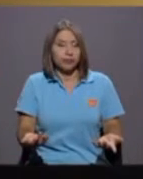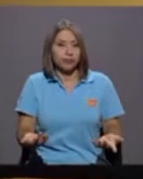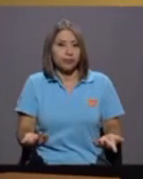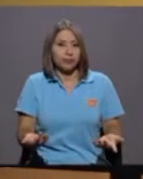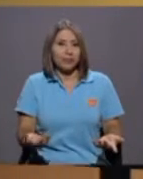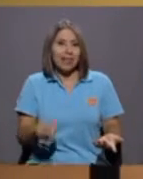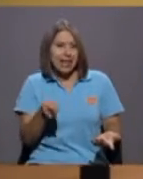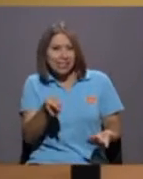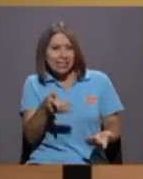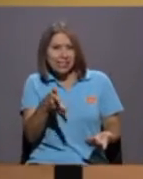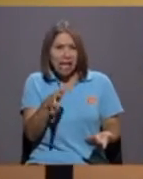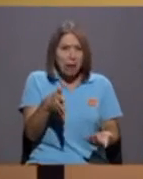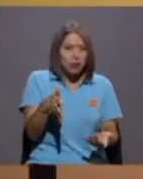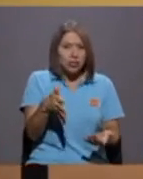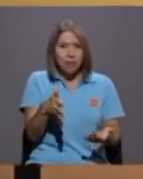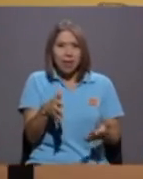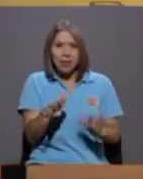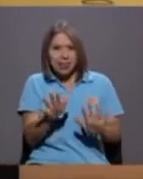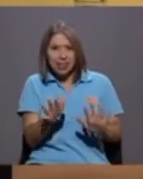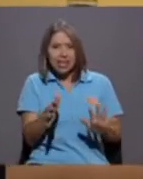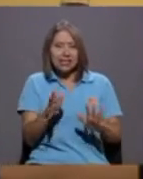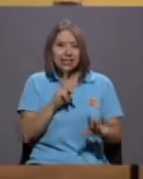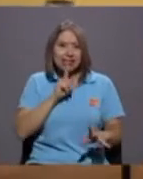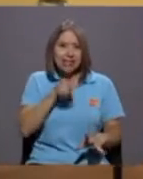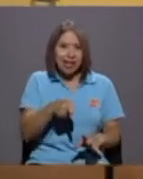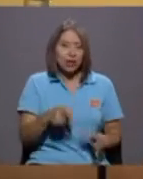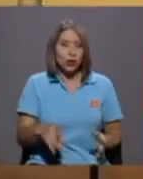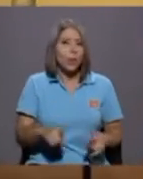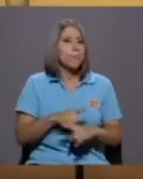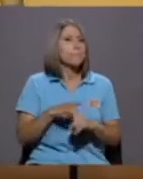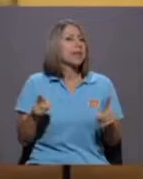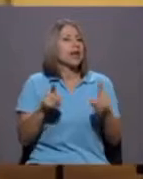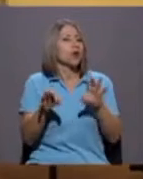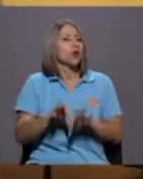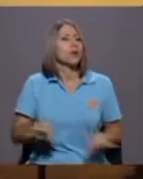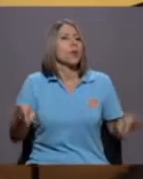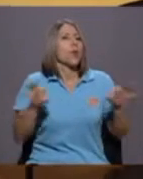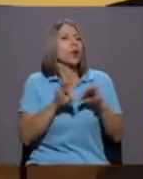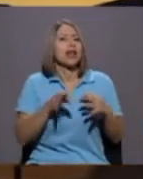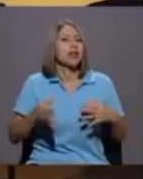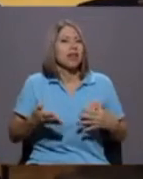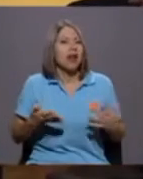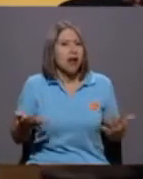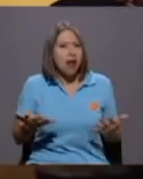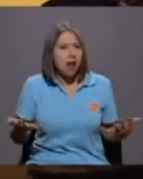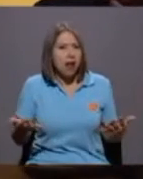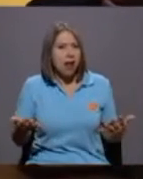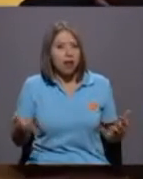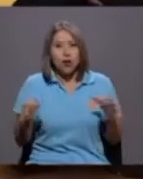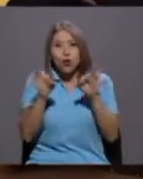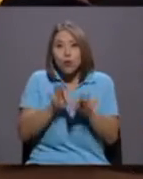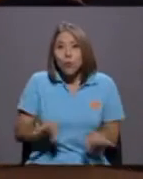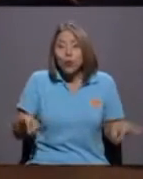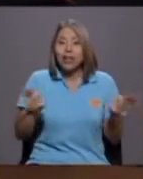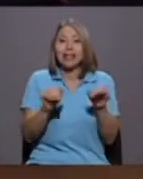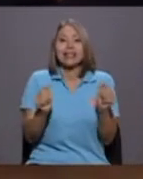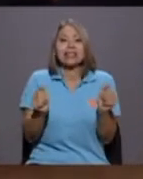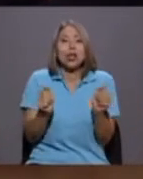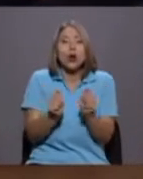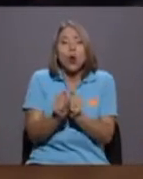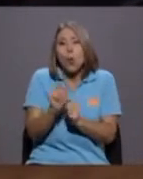es aproximadamente cierto. Pero ¿qué es lo importante? Lo importante es que con muy poquitas